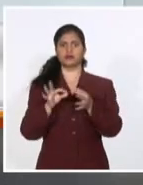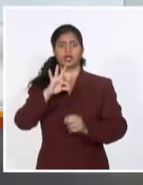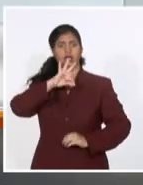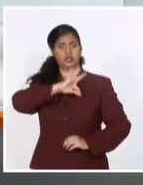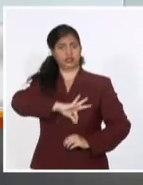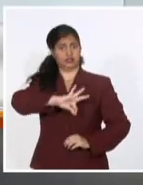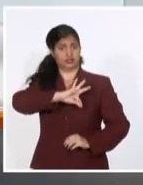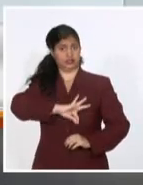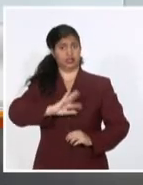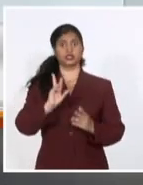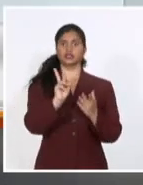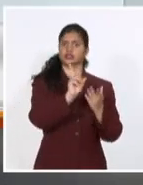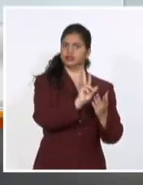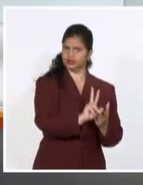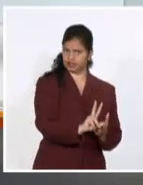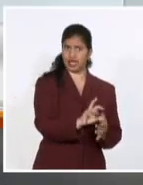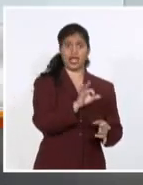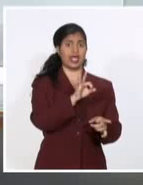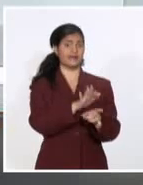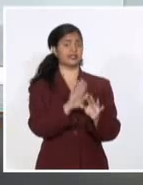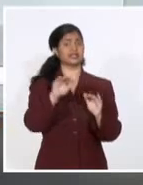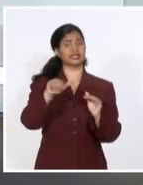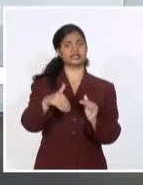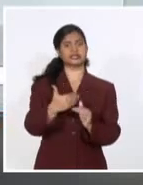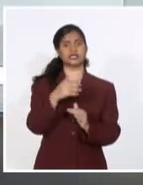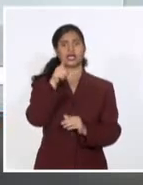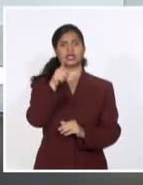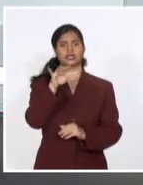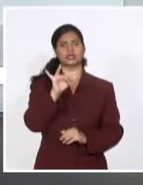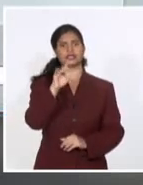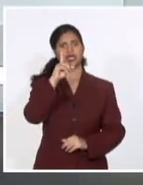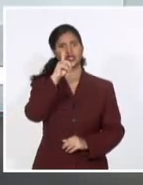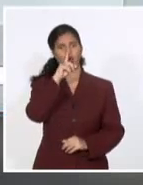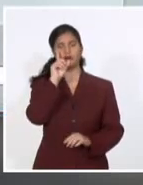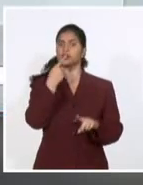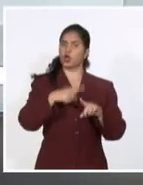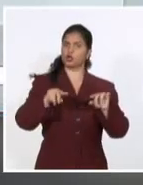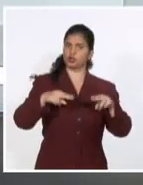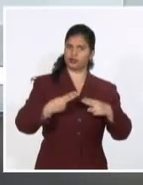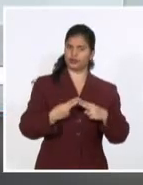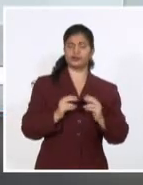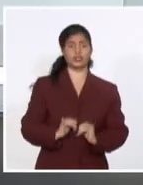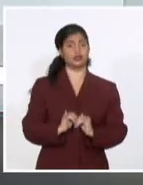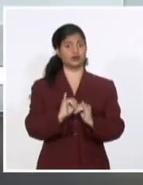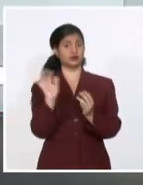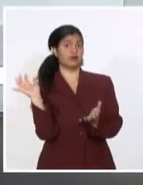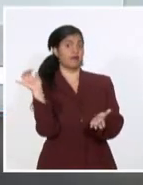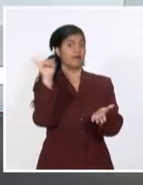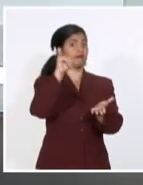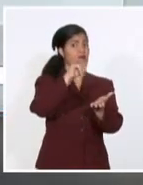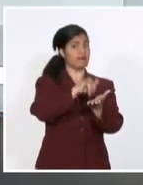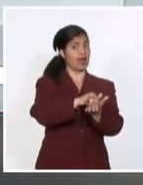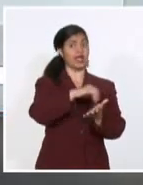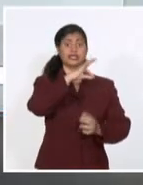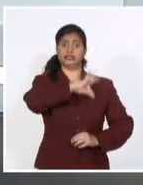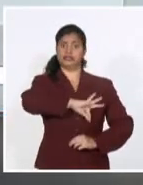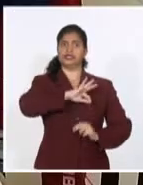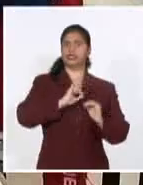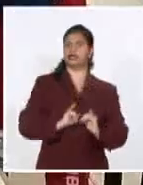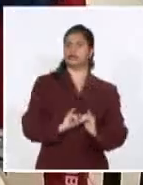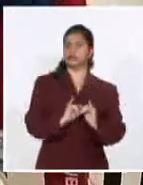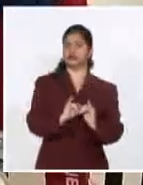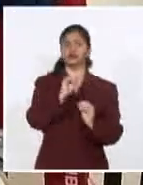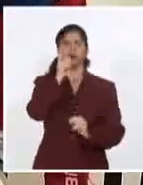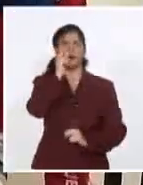2023 a comenzar el venidero día 17 de noviembre con los detalles de la partida hacia la nación Sudamericana el colega Pablo